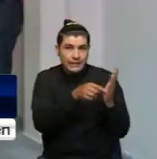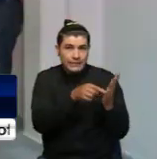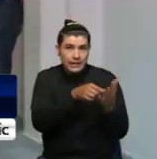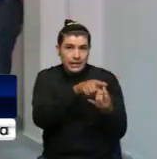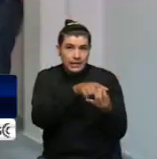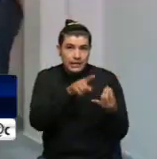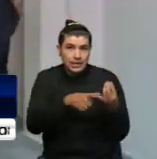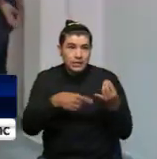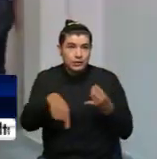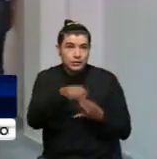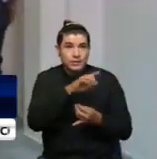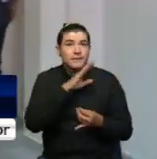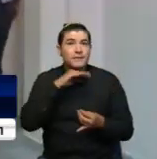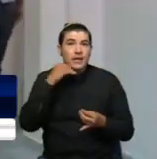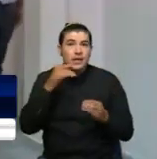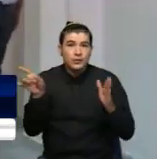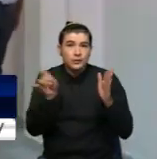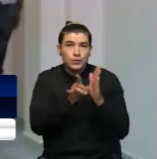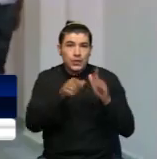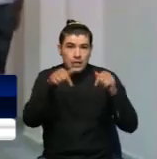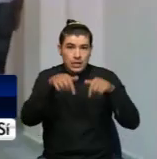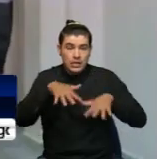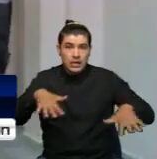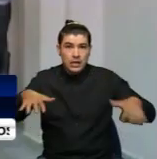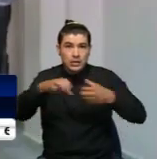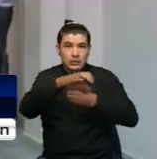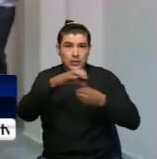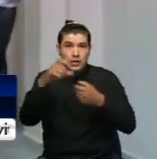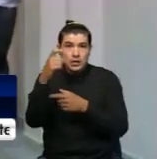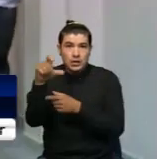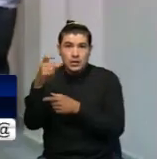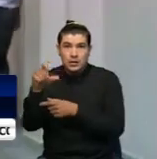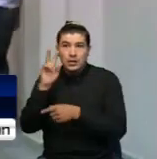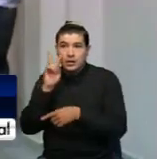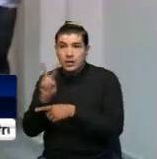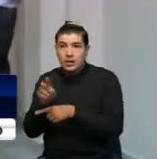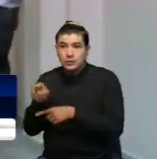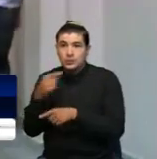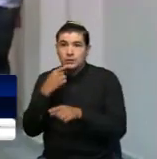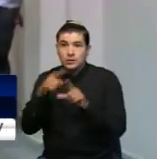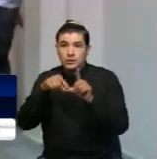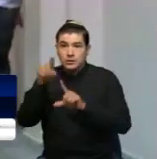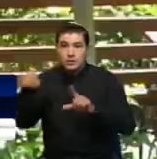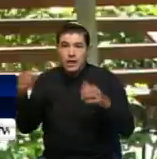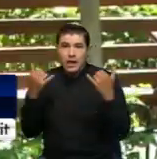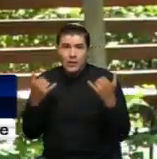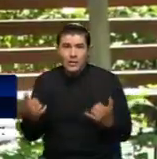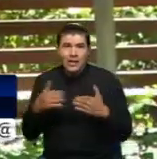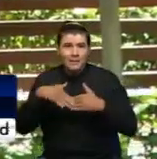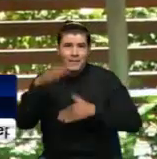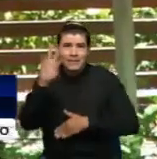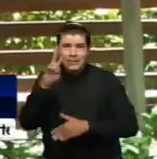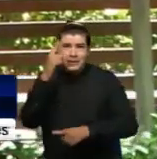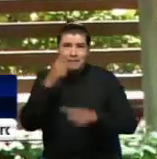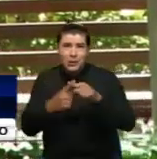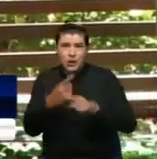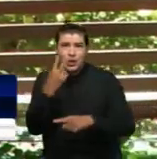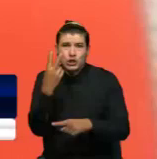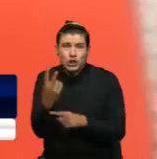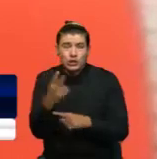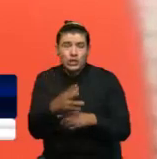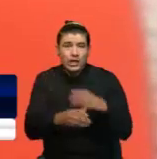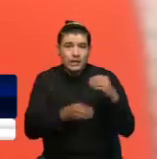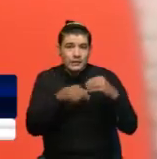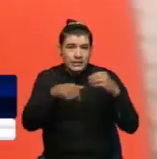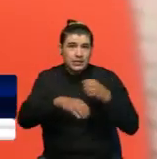enfermedades de transmisión sexual aquí en zona de frontera veedores señalan que esta cifra se duplica en cúcuta cada día se